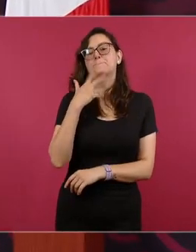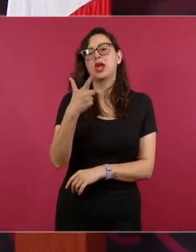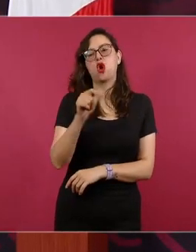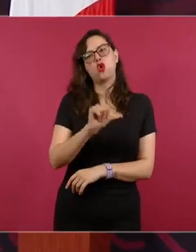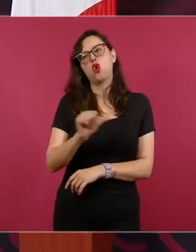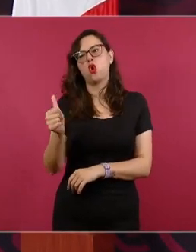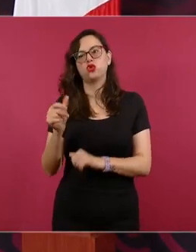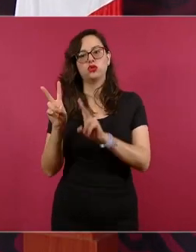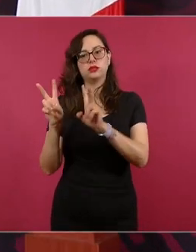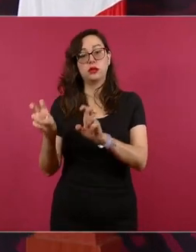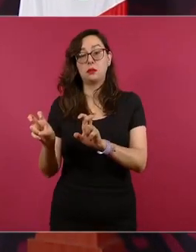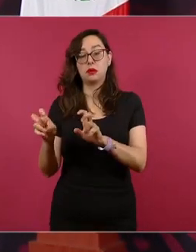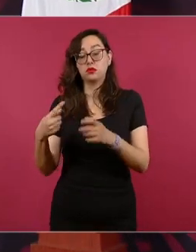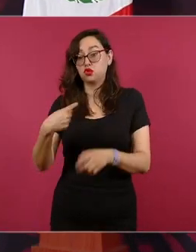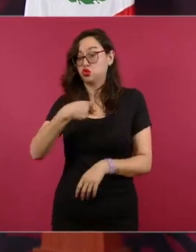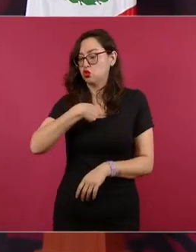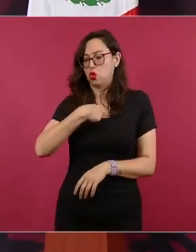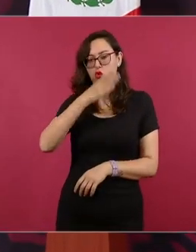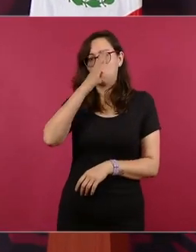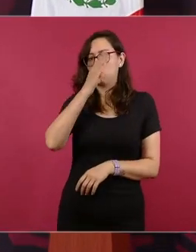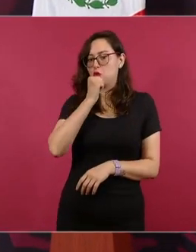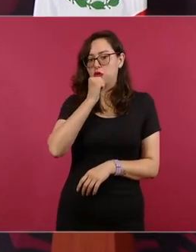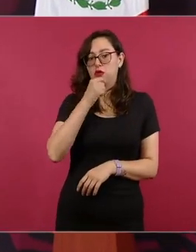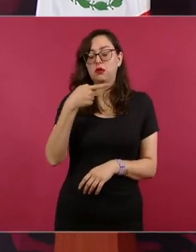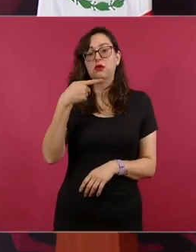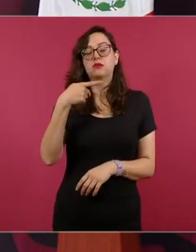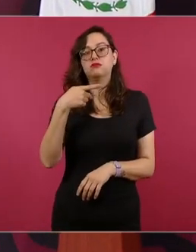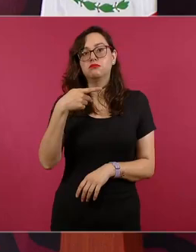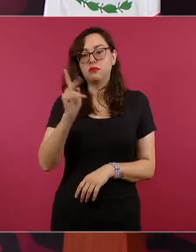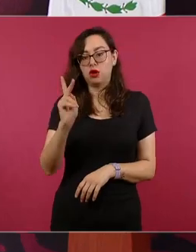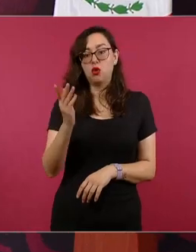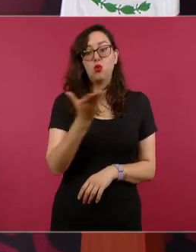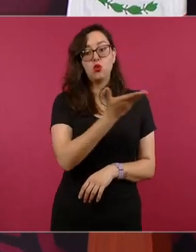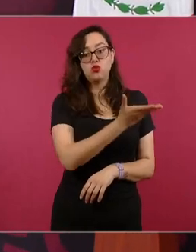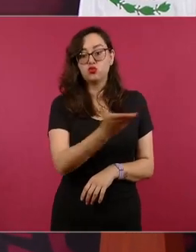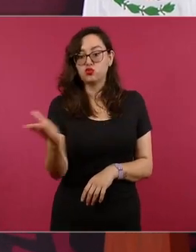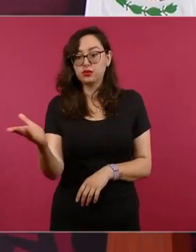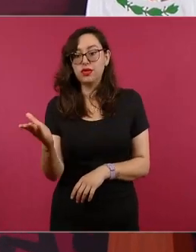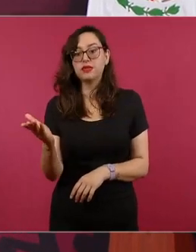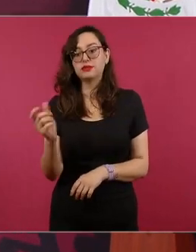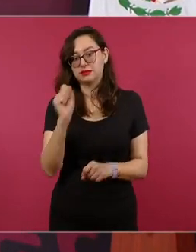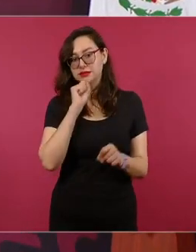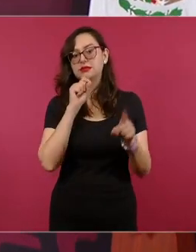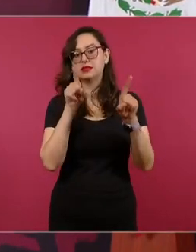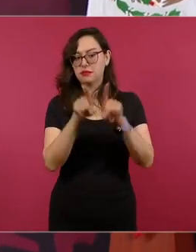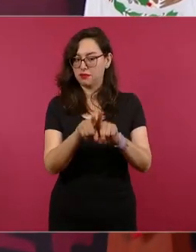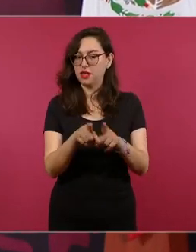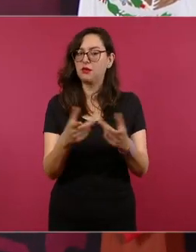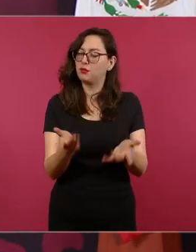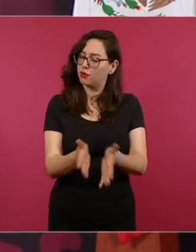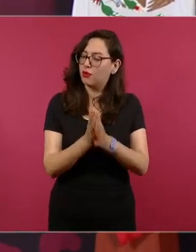pero que ustedes también busquen autolimitarse